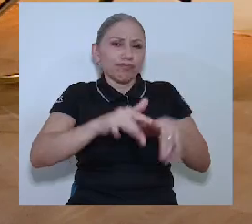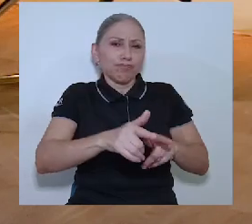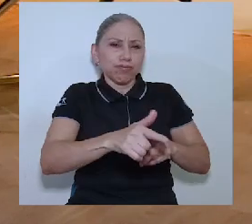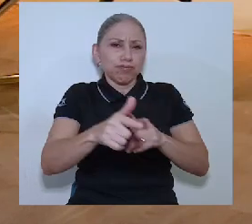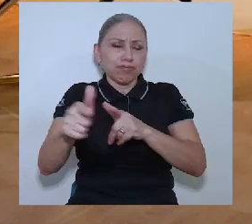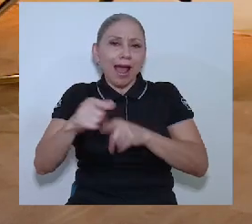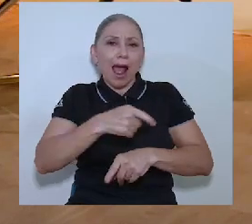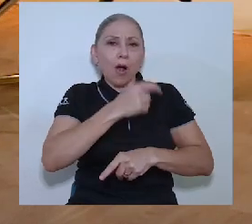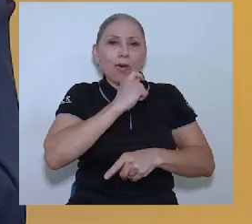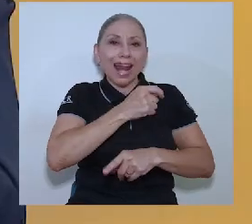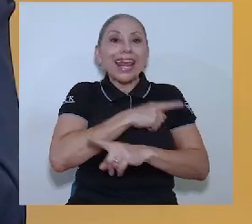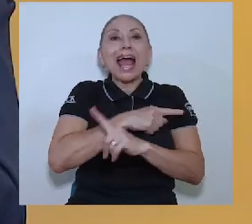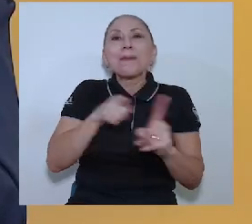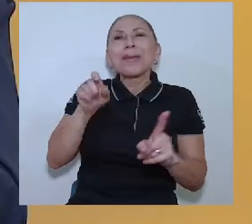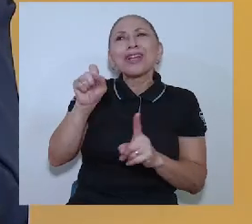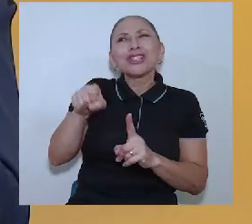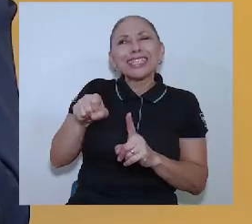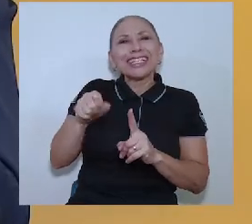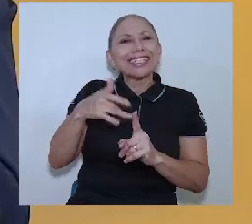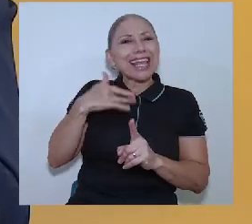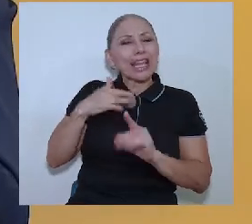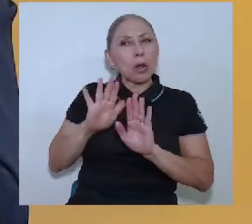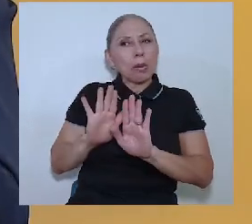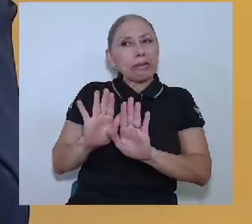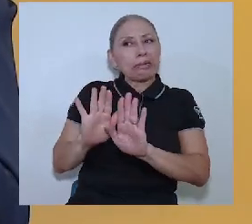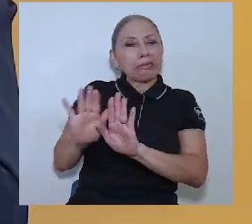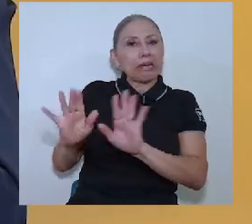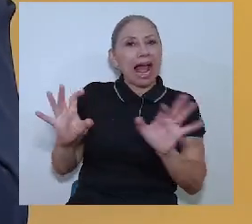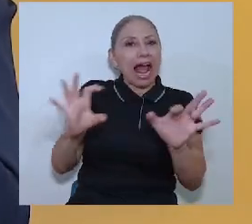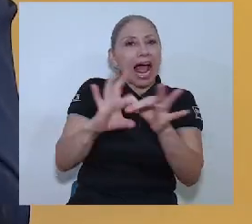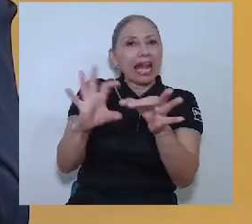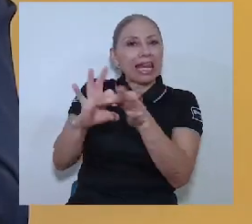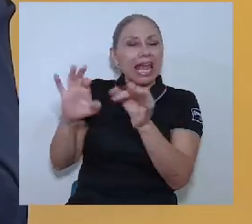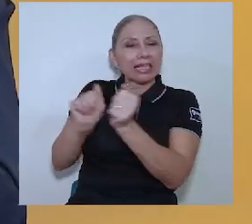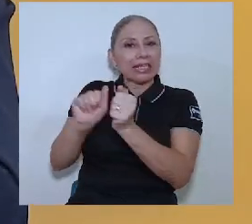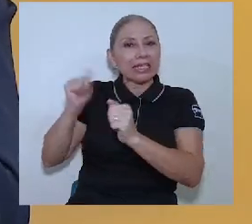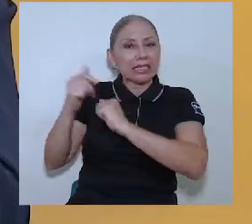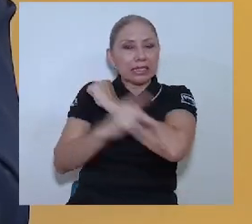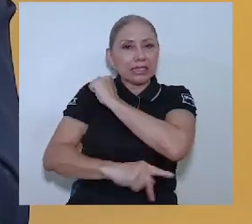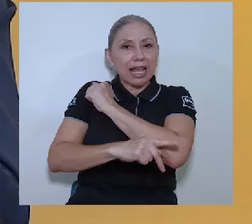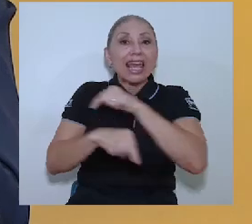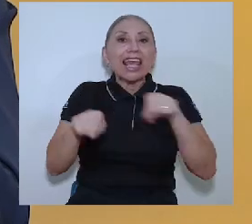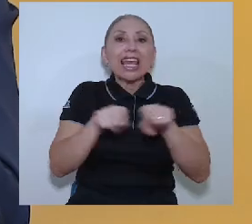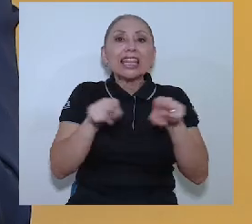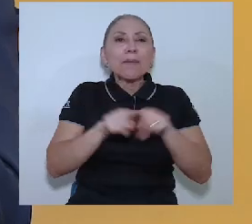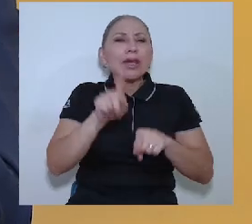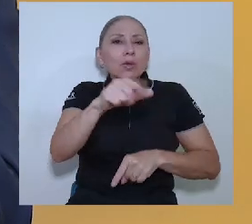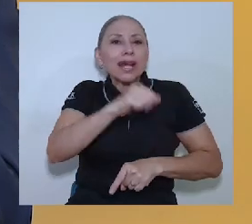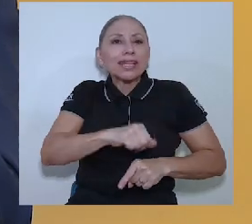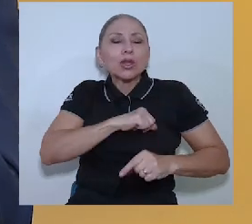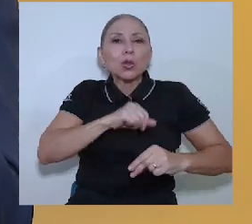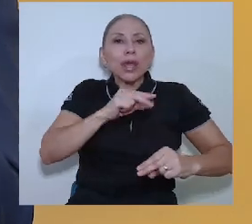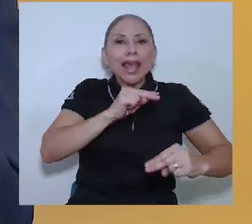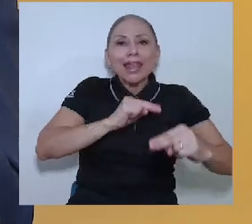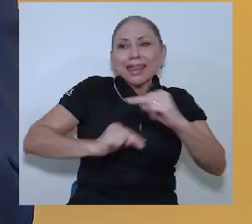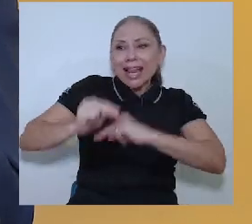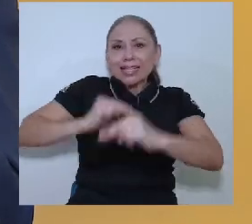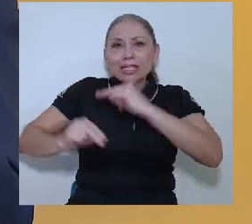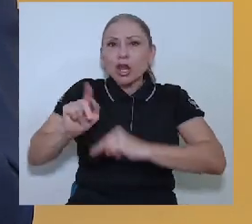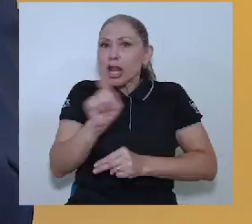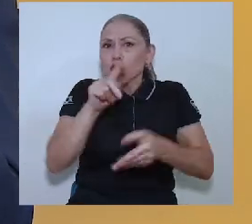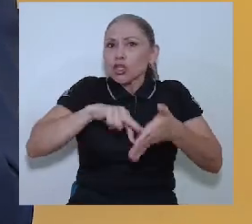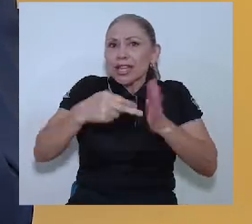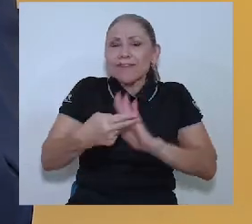pero sí hay un desdén por las alianzas y una gran actitud transaccional. No es que yo fijo